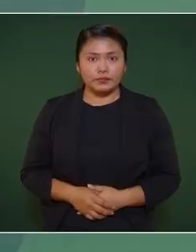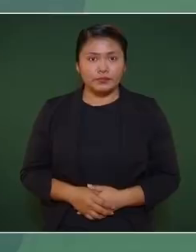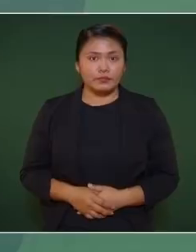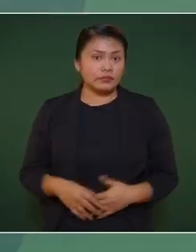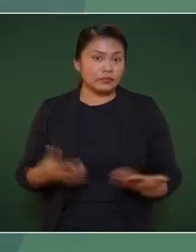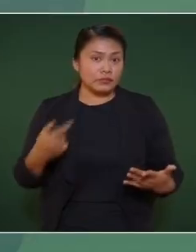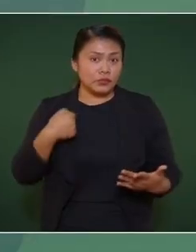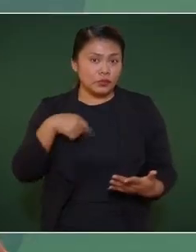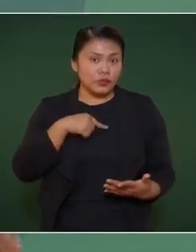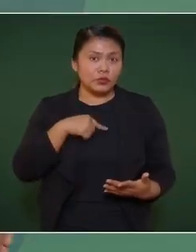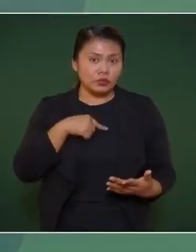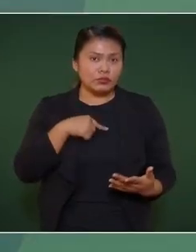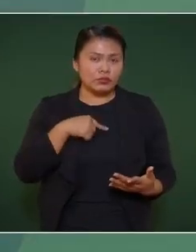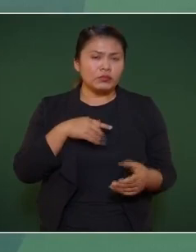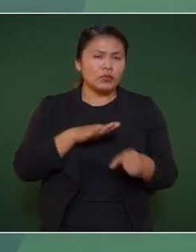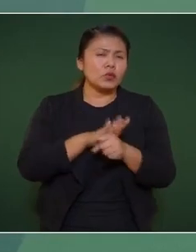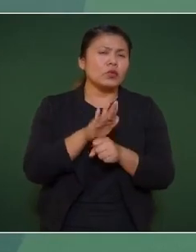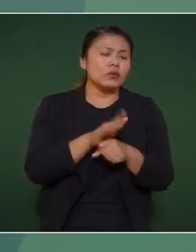planeamos